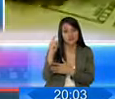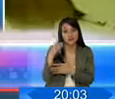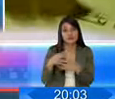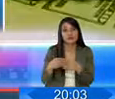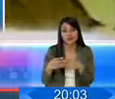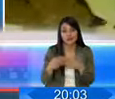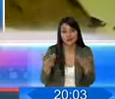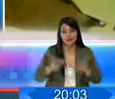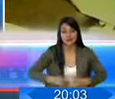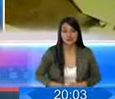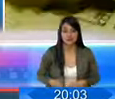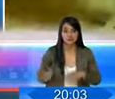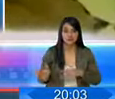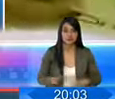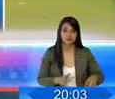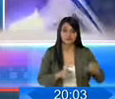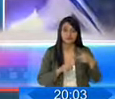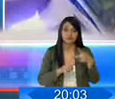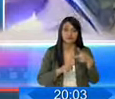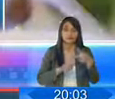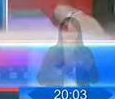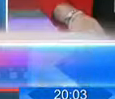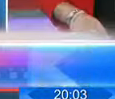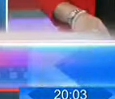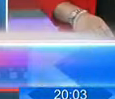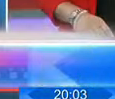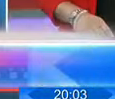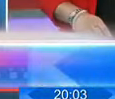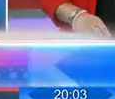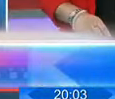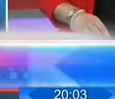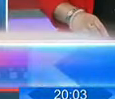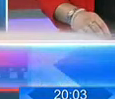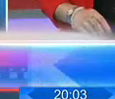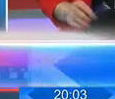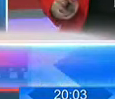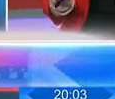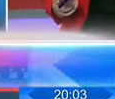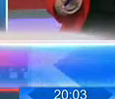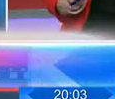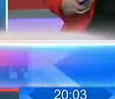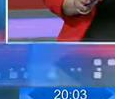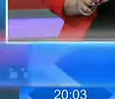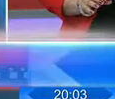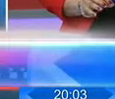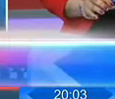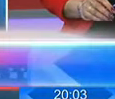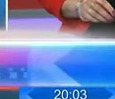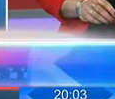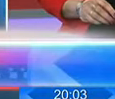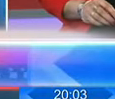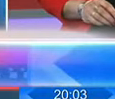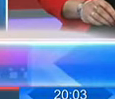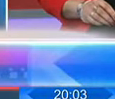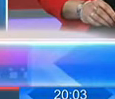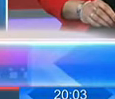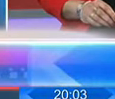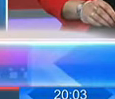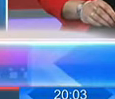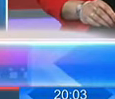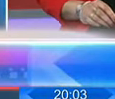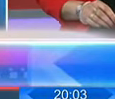$1,470 millones. Ahora vamos con un tema que es de interés de la ciudadanía porque las sanciones a los vehículos de transporte pesado en